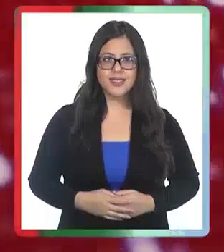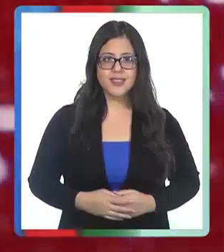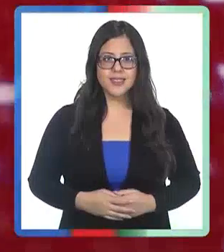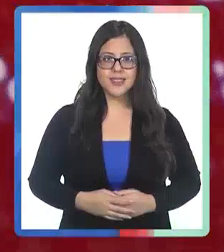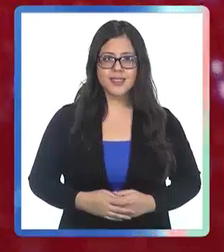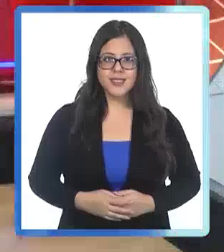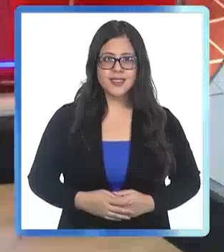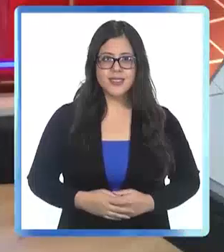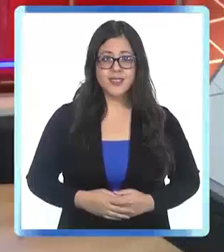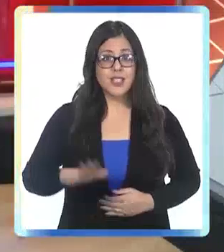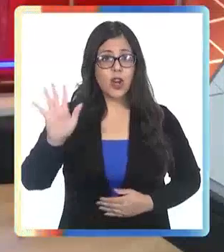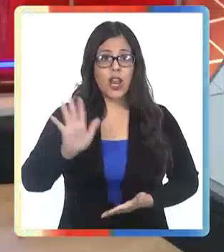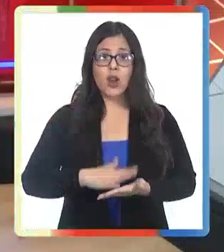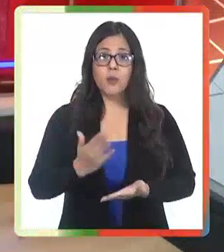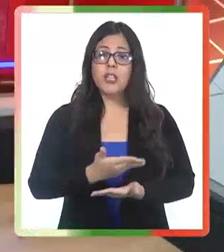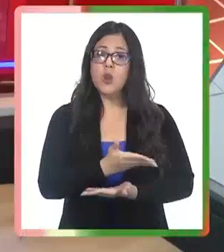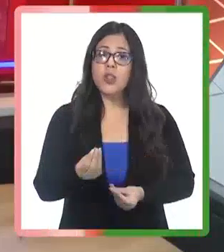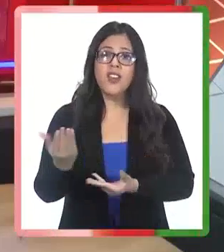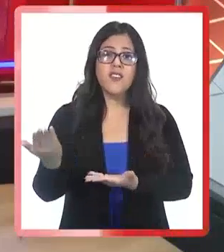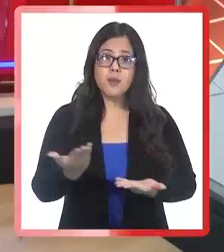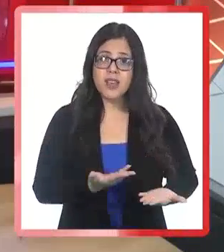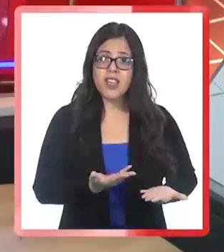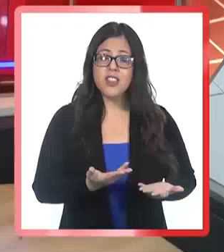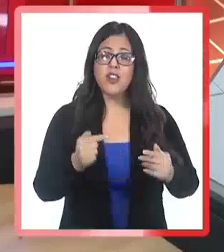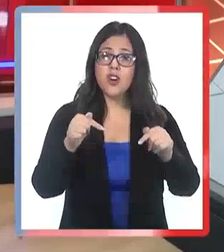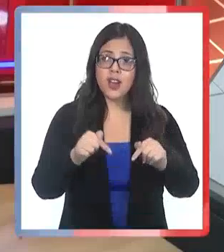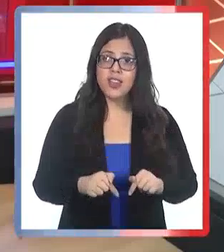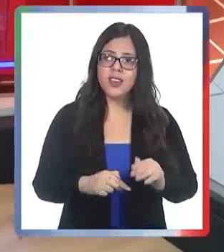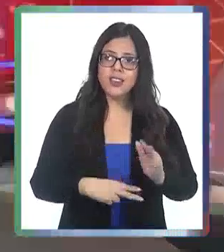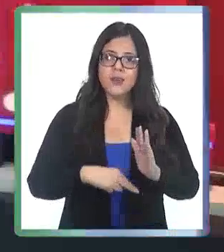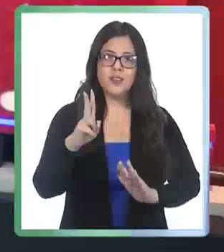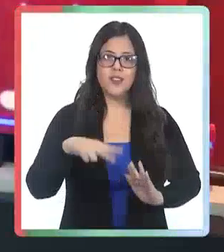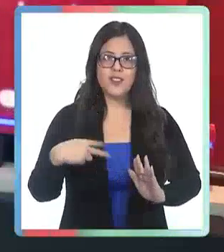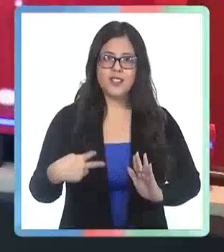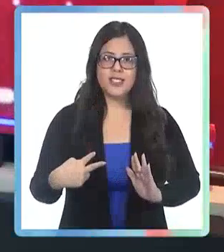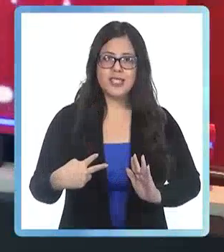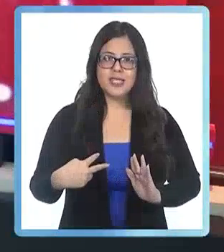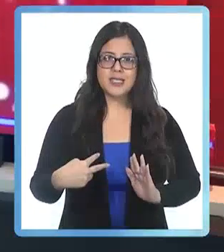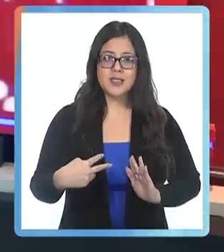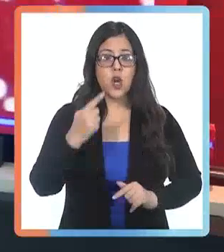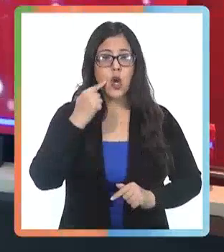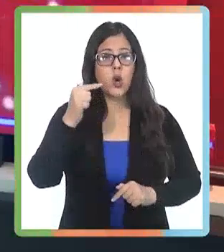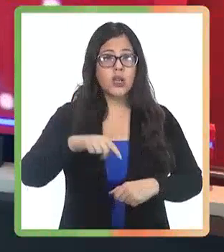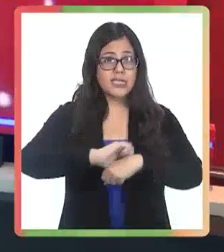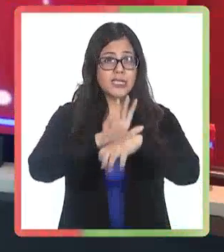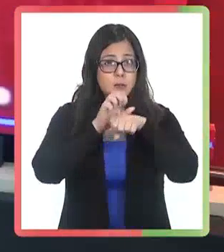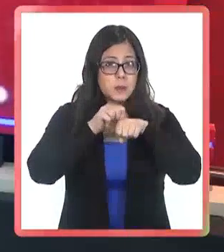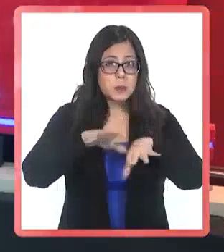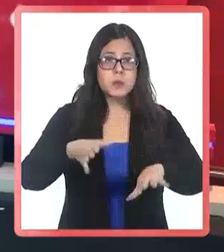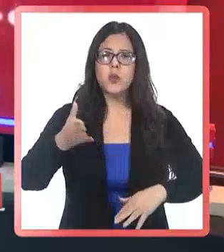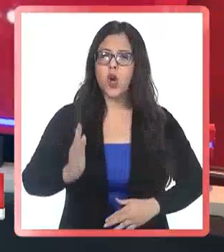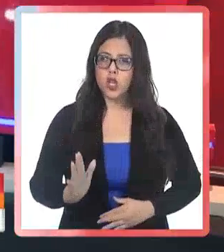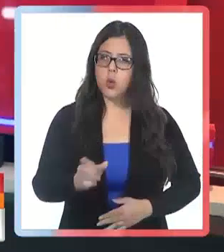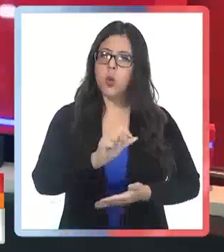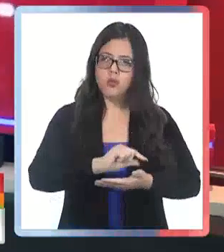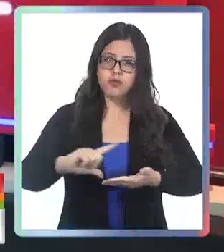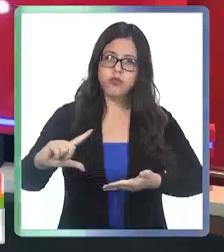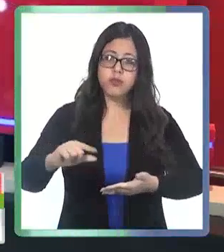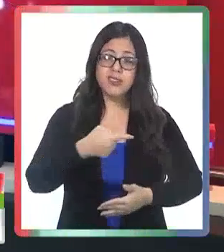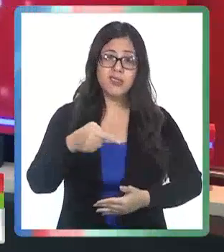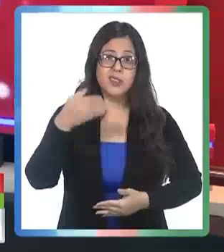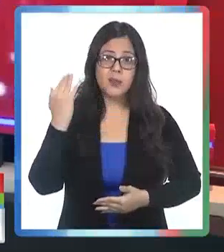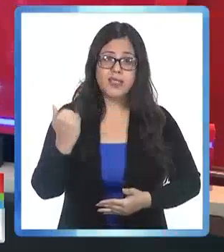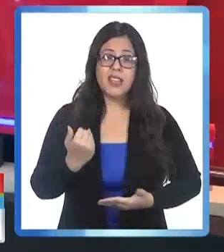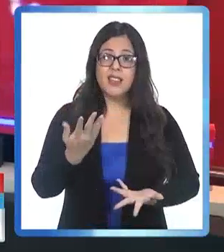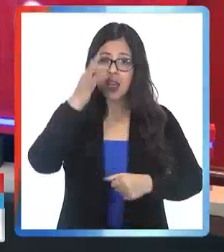Noticias. Hola, ¿qué tal? ¿Cómo están ustedes? Les damos la bienvenida a Portavoz Noticias. Esta pandemia sigue en escalada.